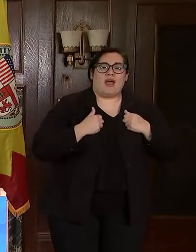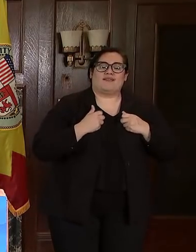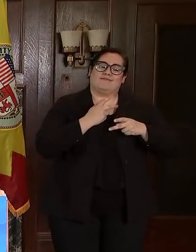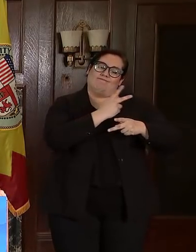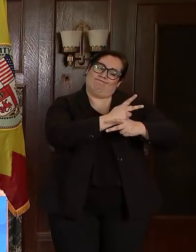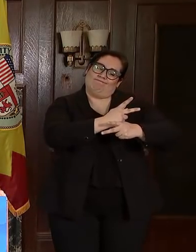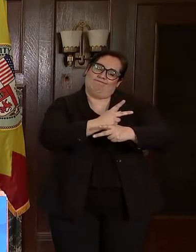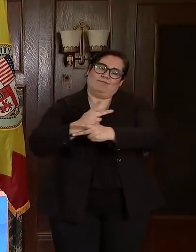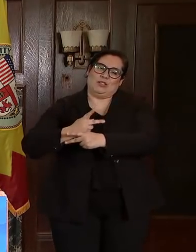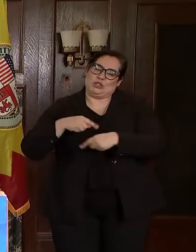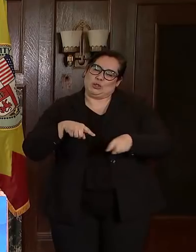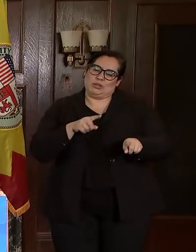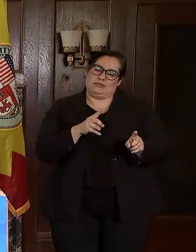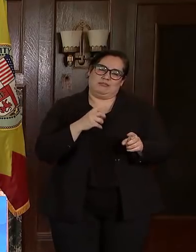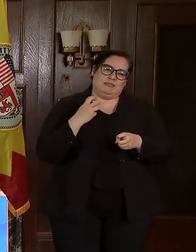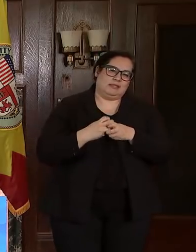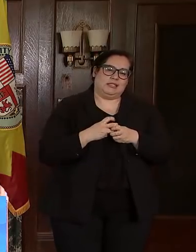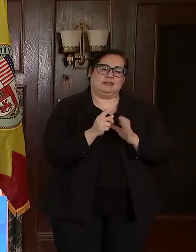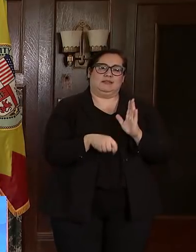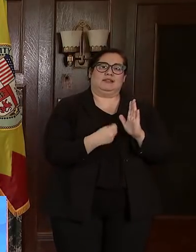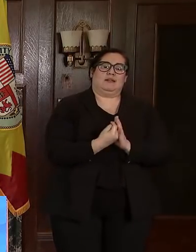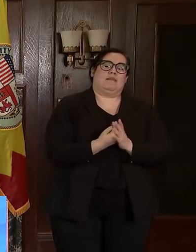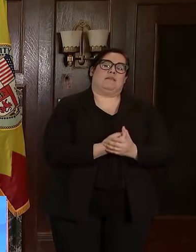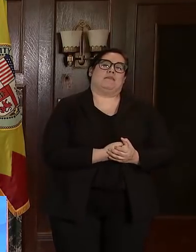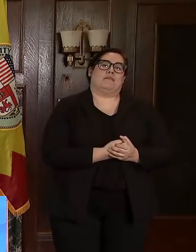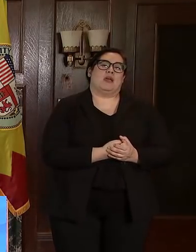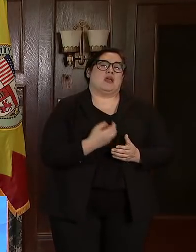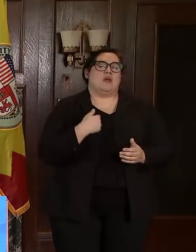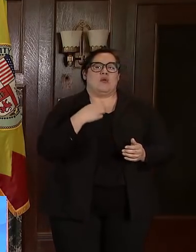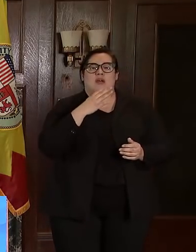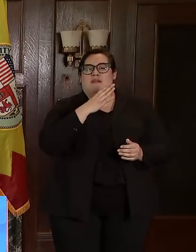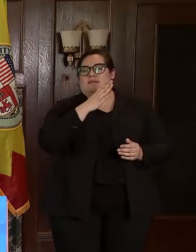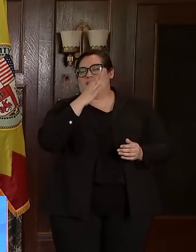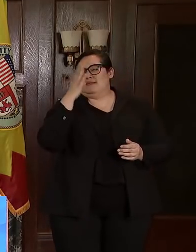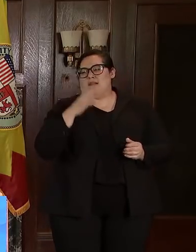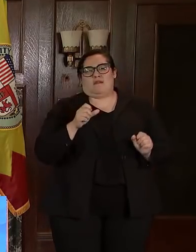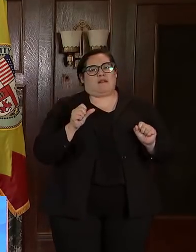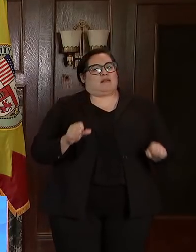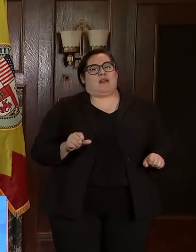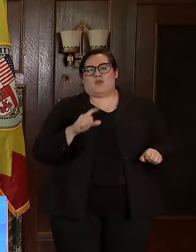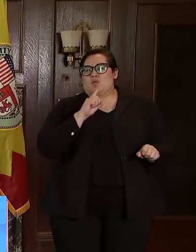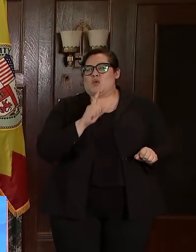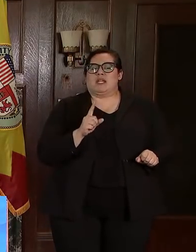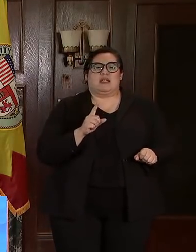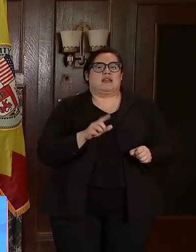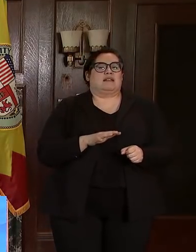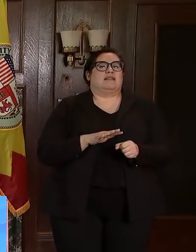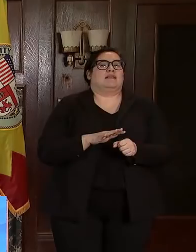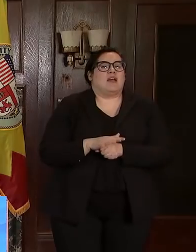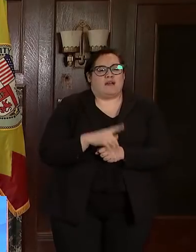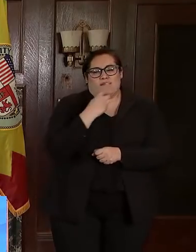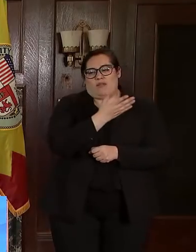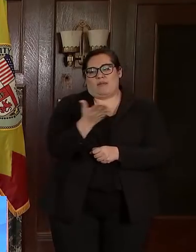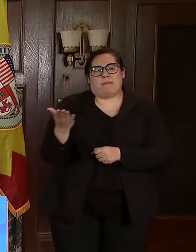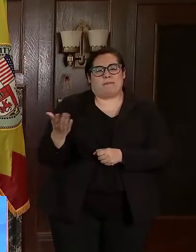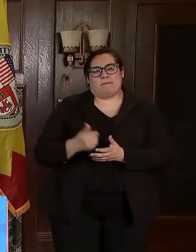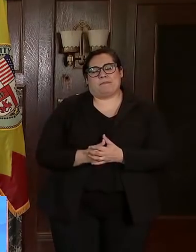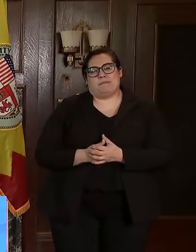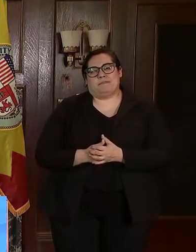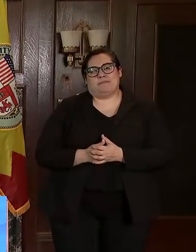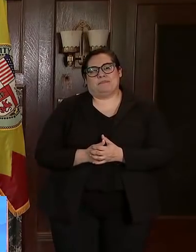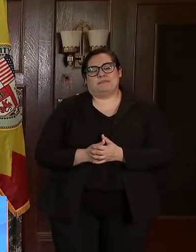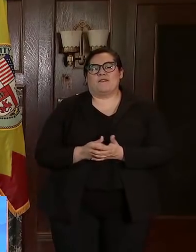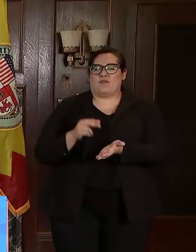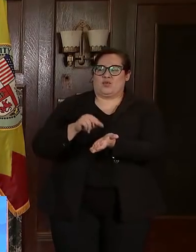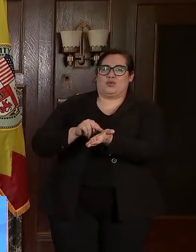cuidarnos en estos tiempos difíciles. Nunca podemos hacer suficiente para ellos y para ellas,